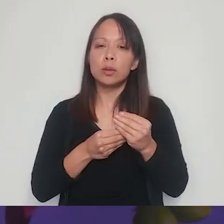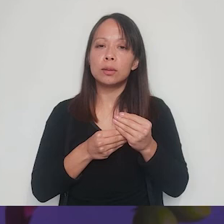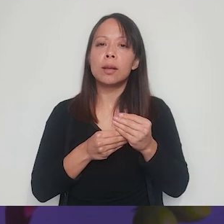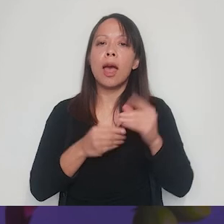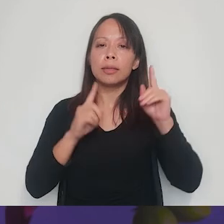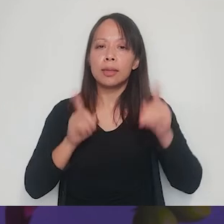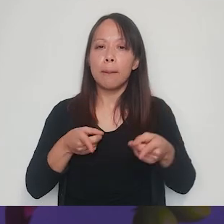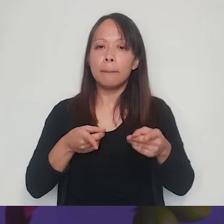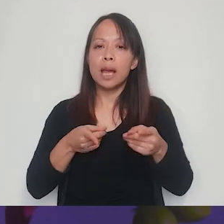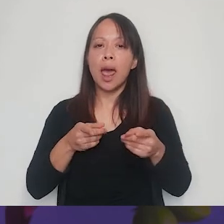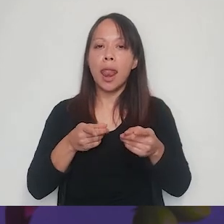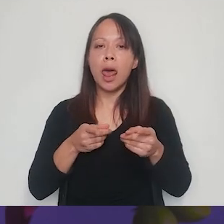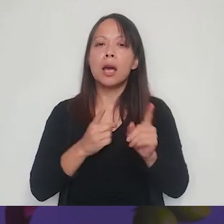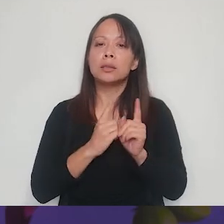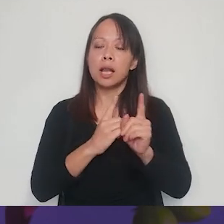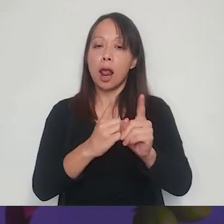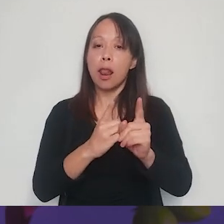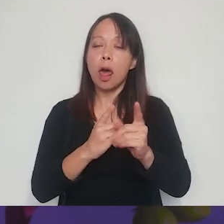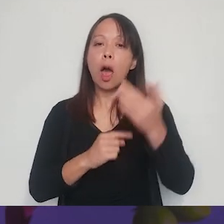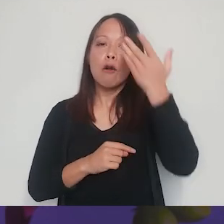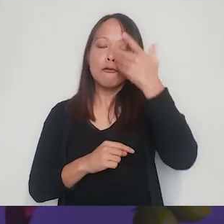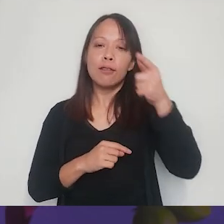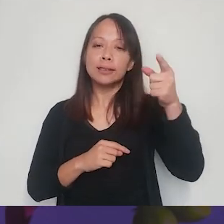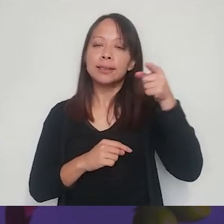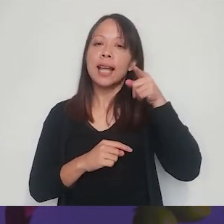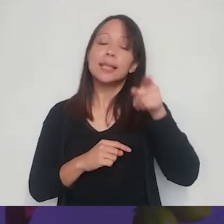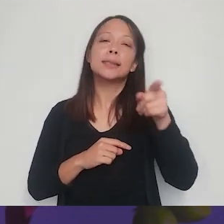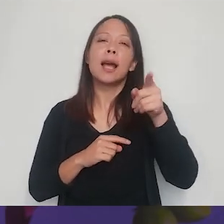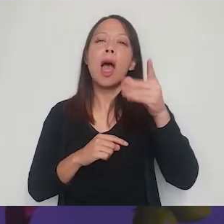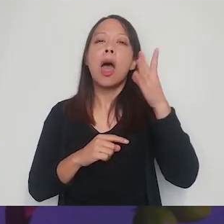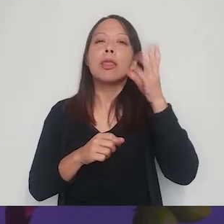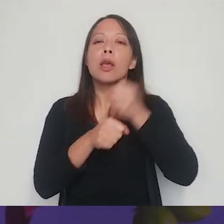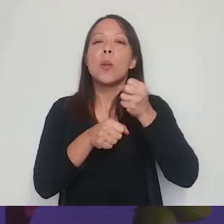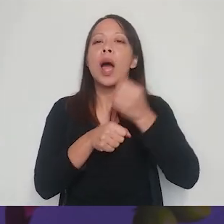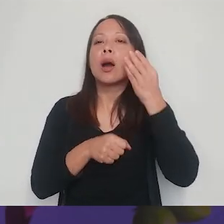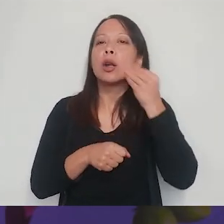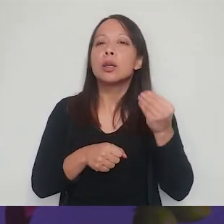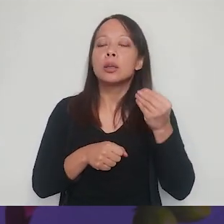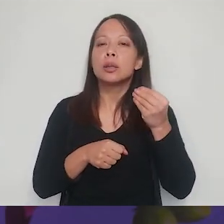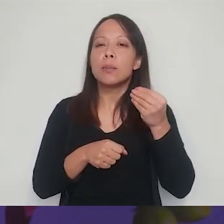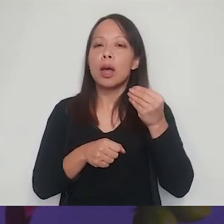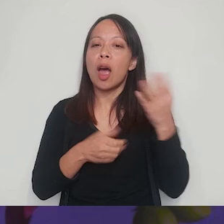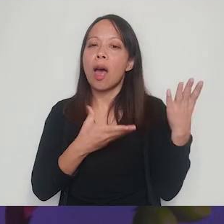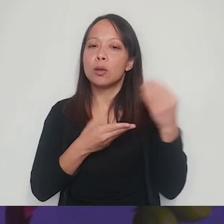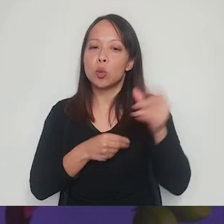hemos tenido ayuda de nuestros colegas y exdiscípulos Gwendal Dujardin, que es francés y que trabaja en Inglaterra,